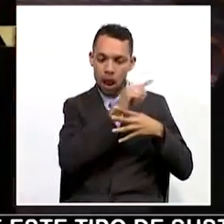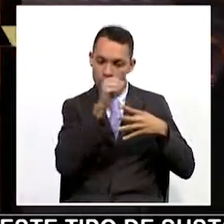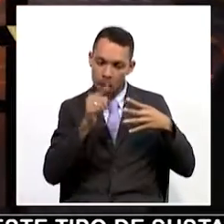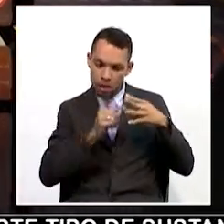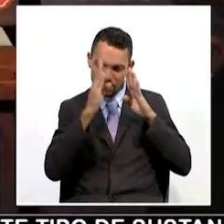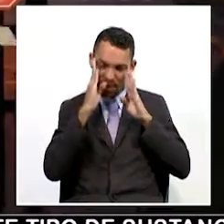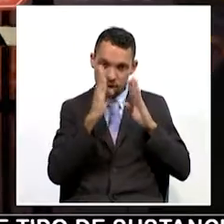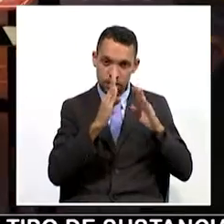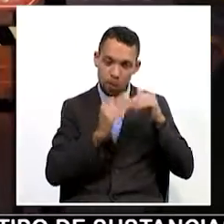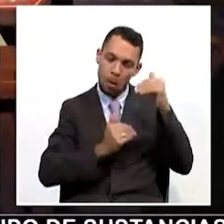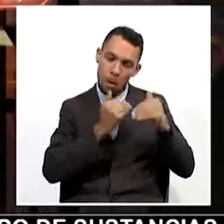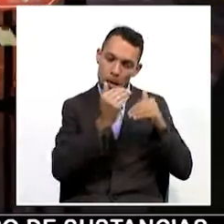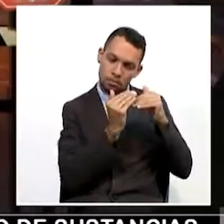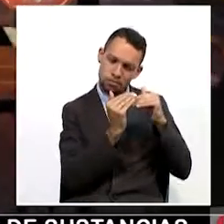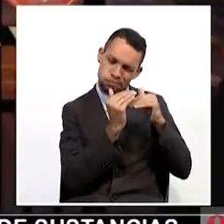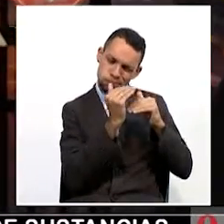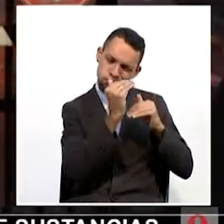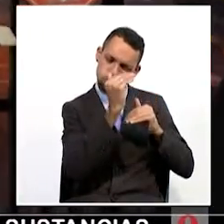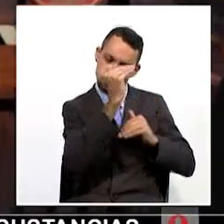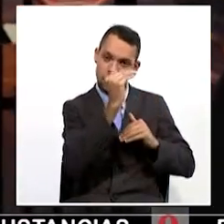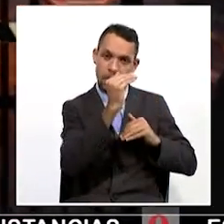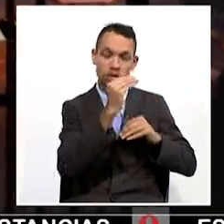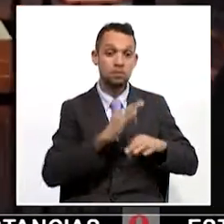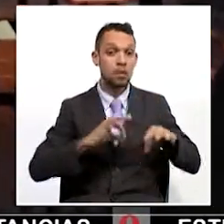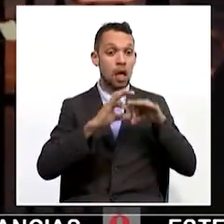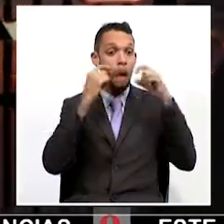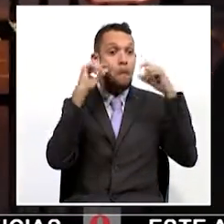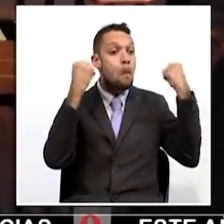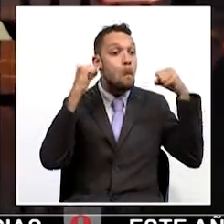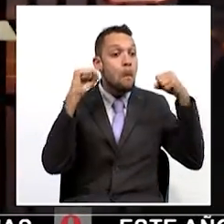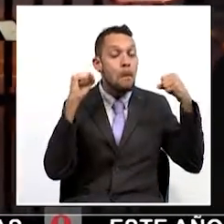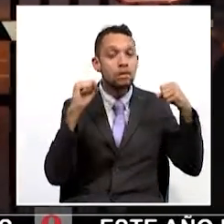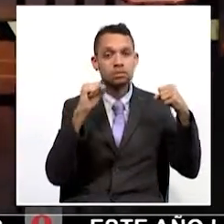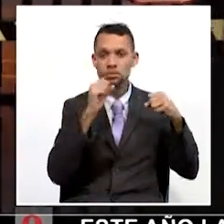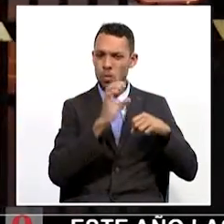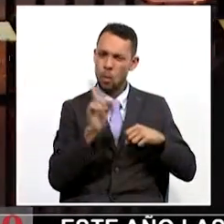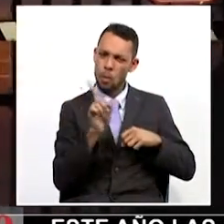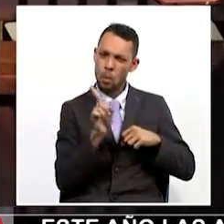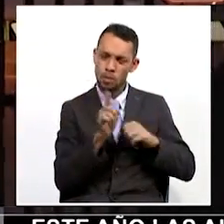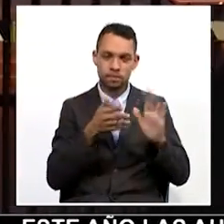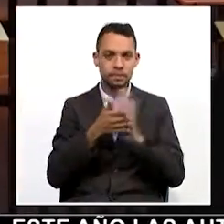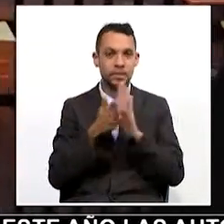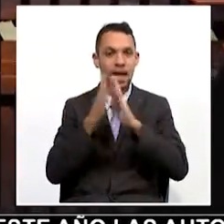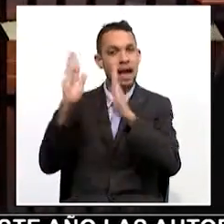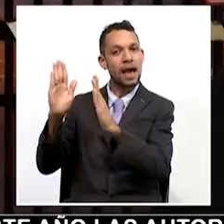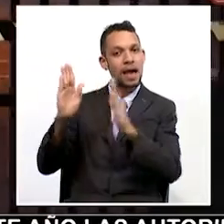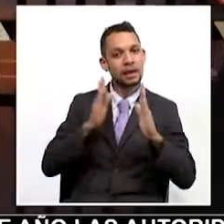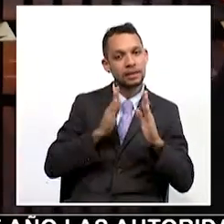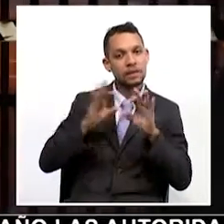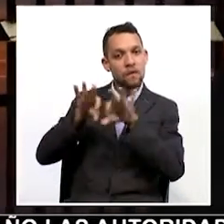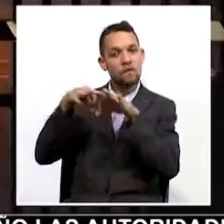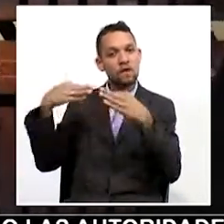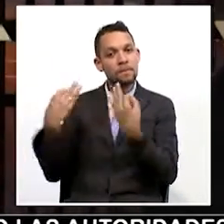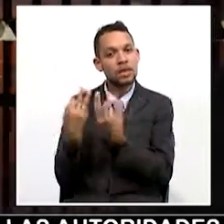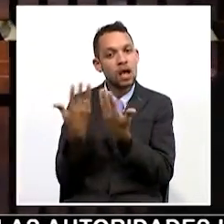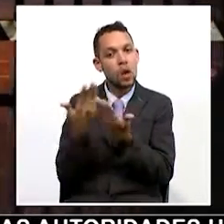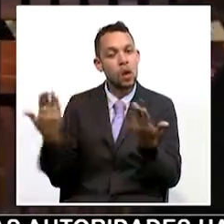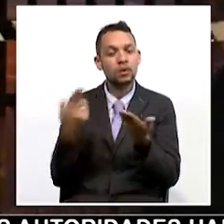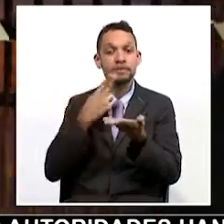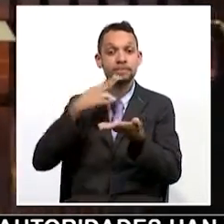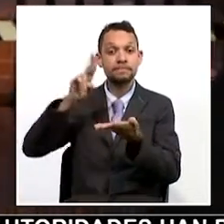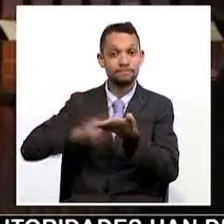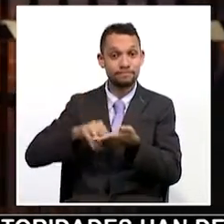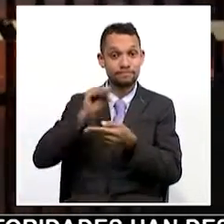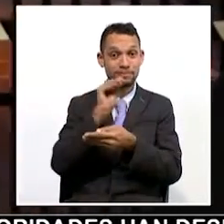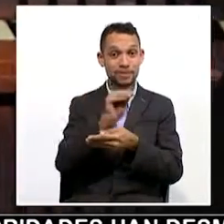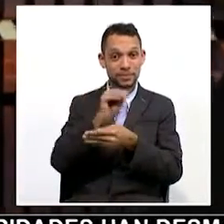se han incrementado un poco, pero no debe generar pánico. Lo que sí debemos estar atentos es a los comunicados que la Dirección